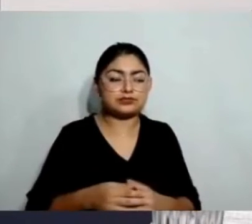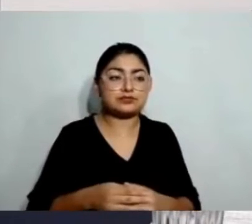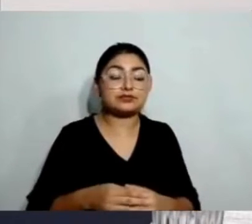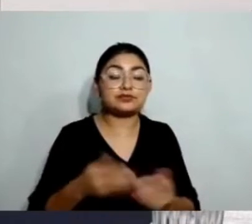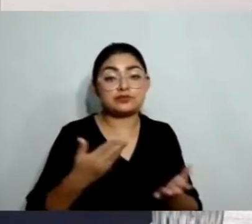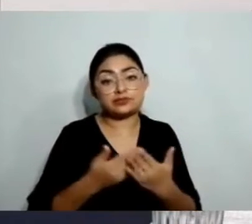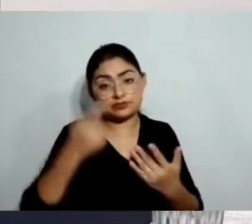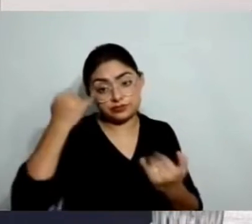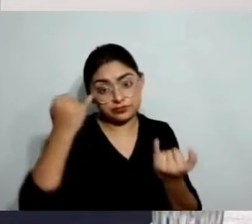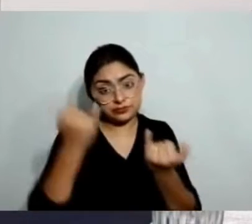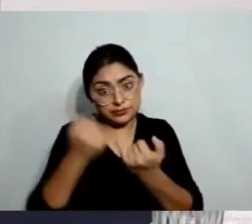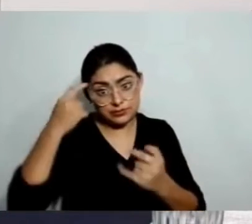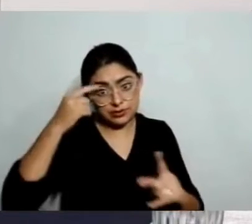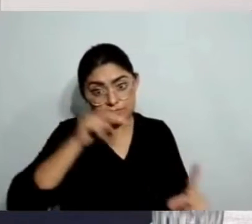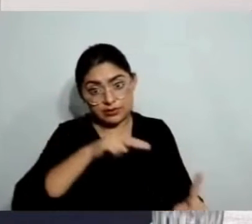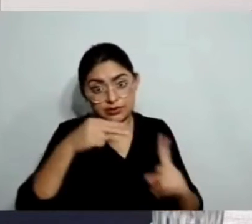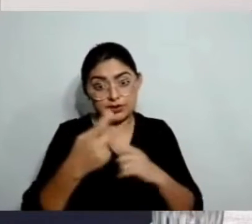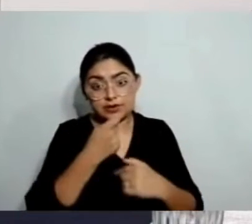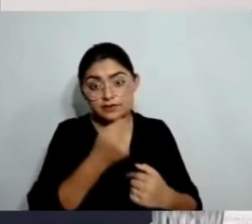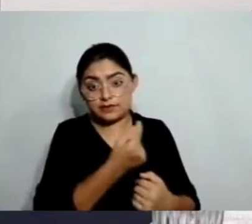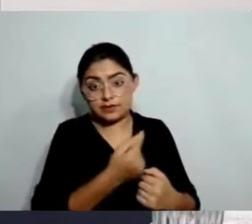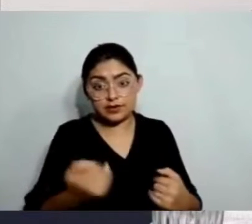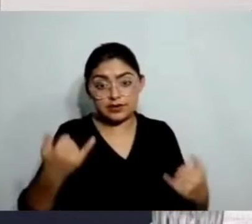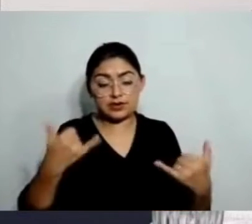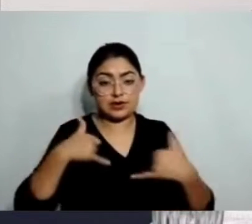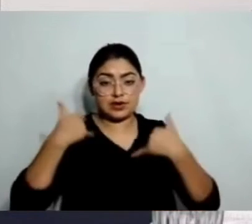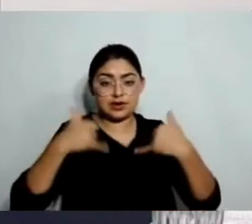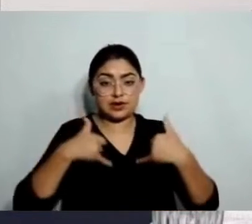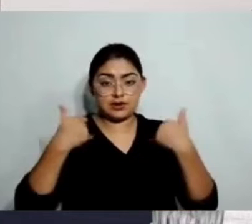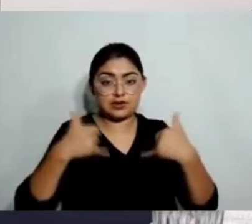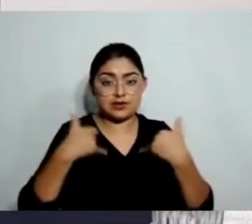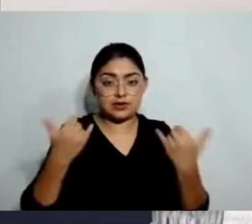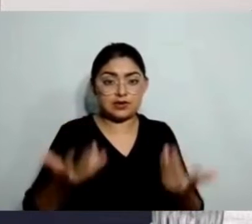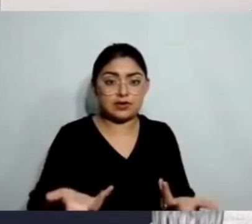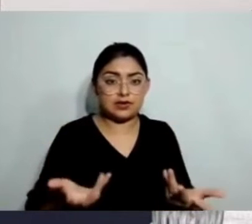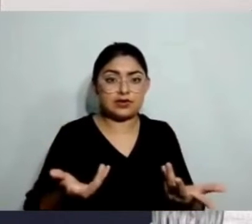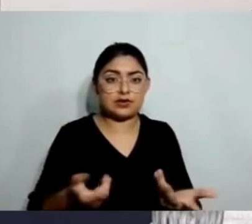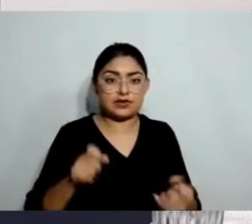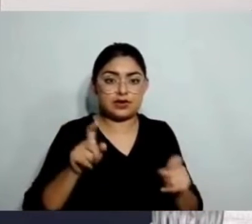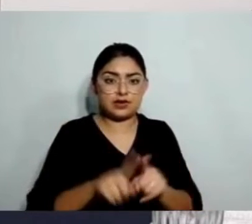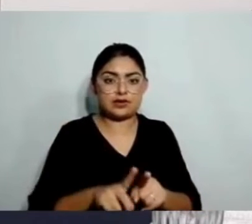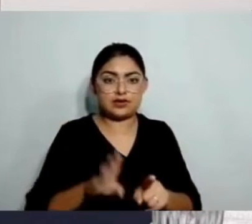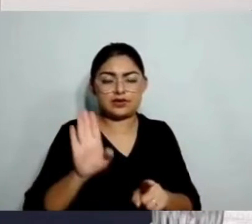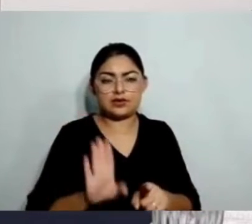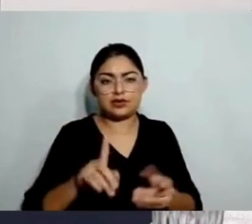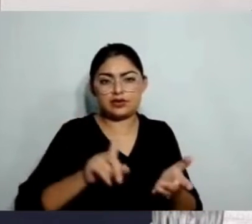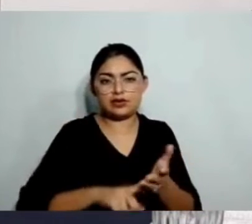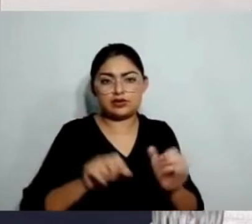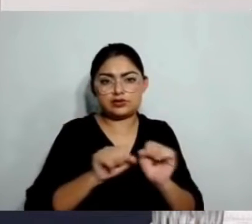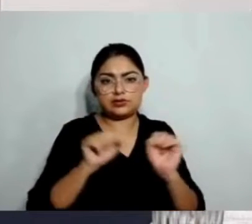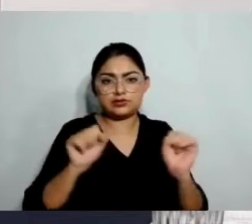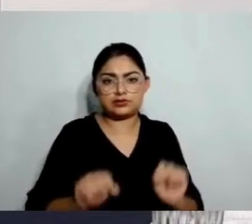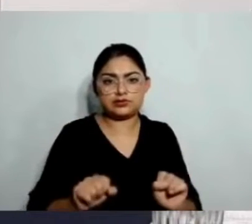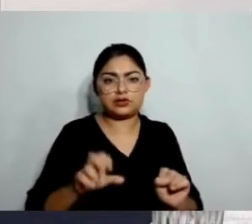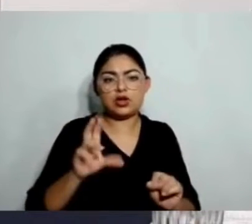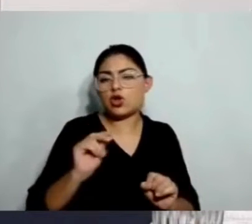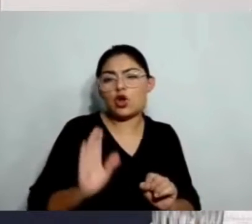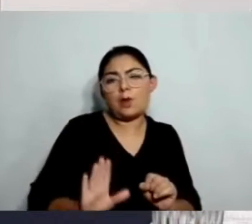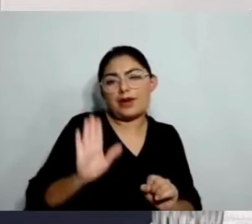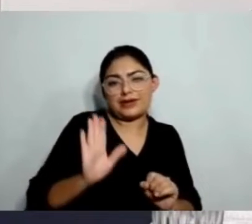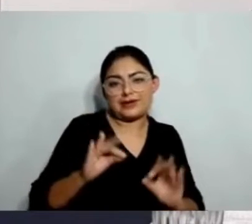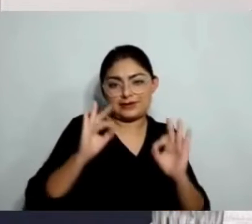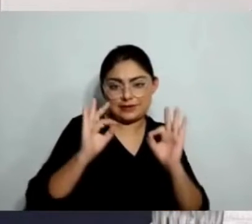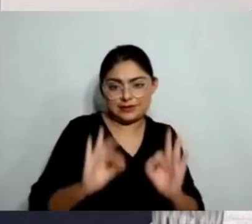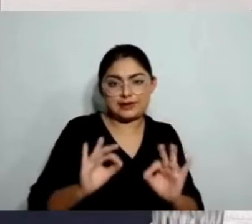adolescencia parece que el sistema yo no más que parece Yo creo que el sistema de Justicia